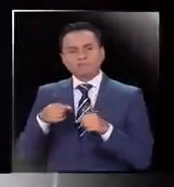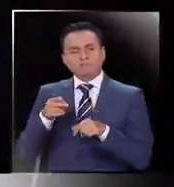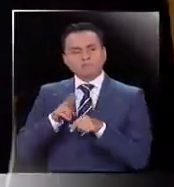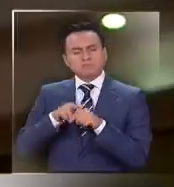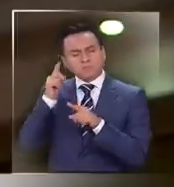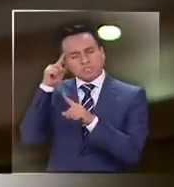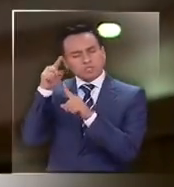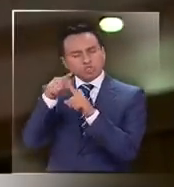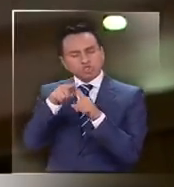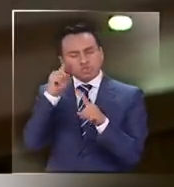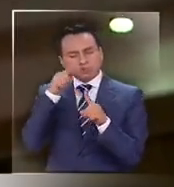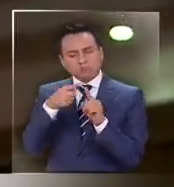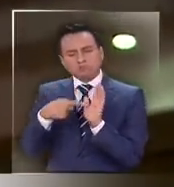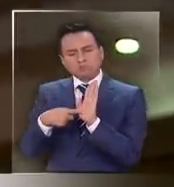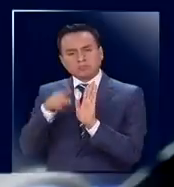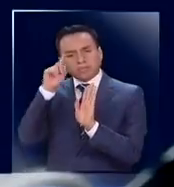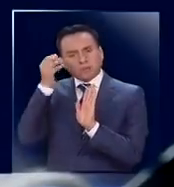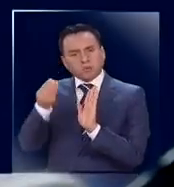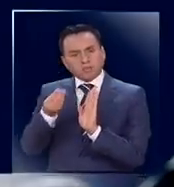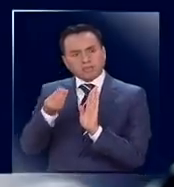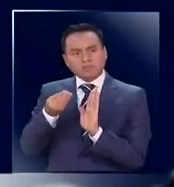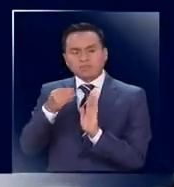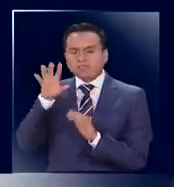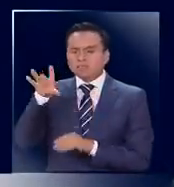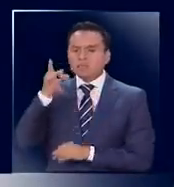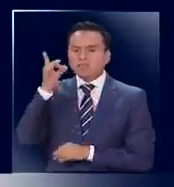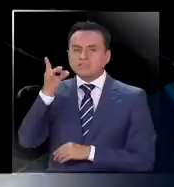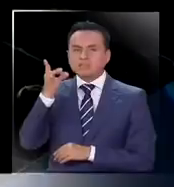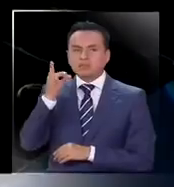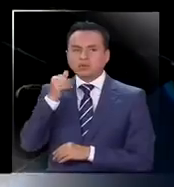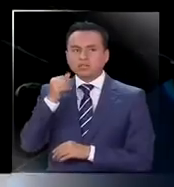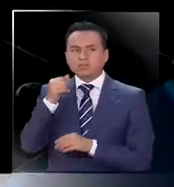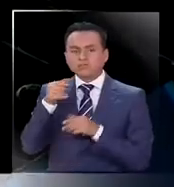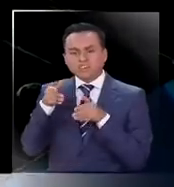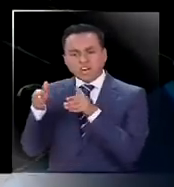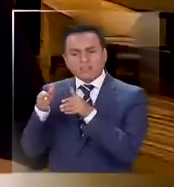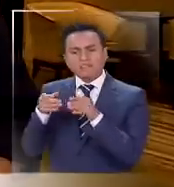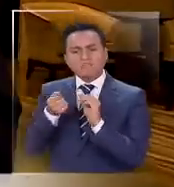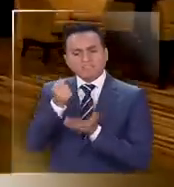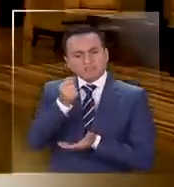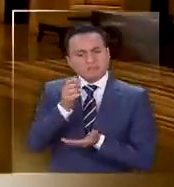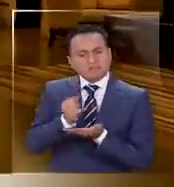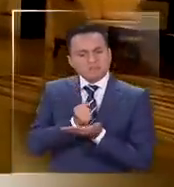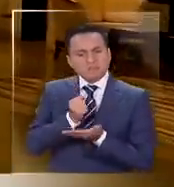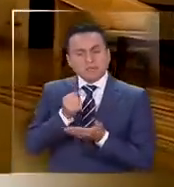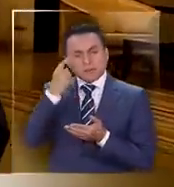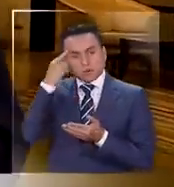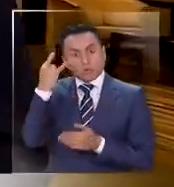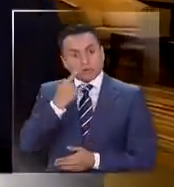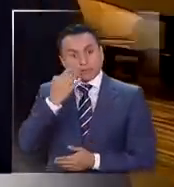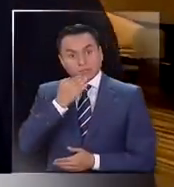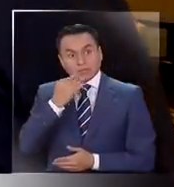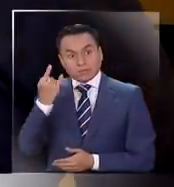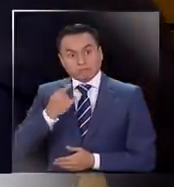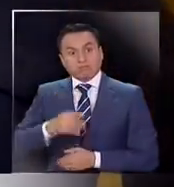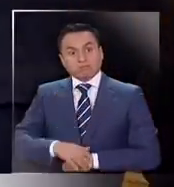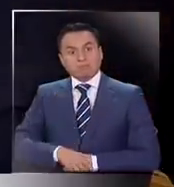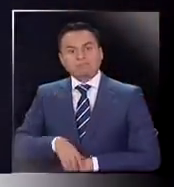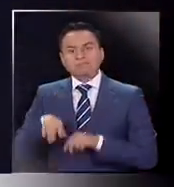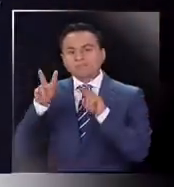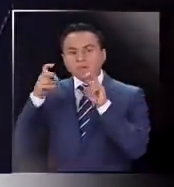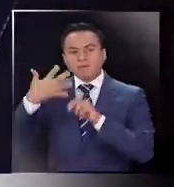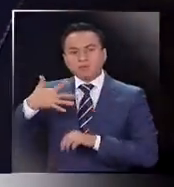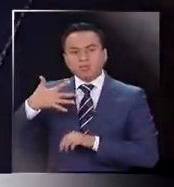de proponer buenas ideas, pero además darse cuenta de cuáles son viables, cuáles son financiables, pero con la urgencia también, porque si hay un